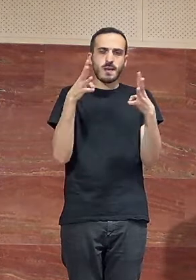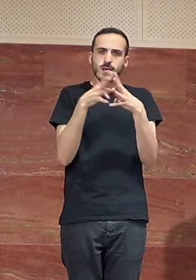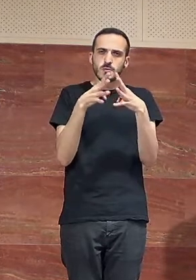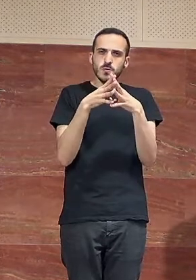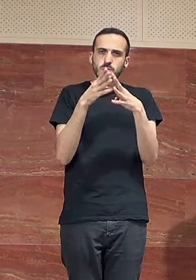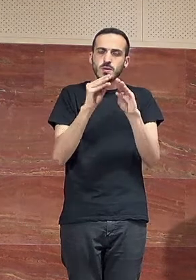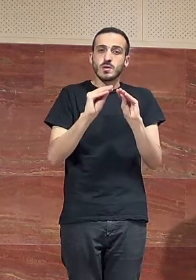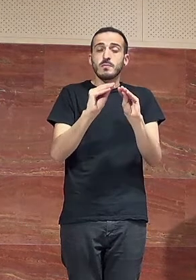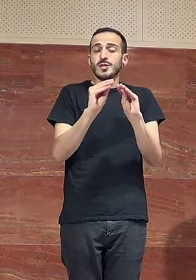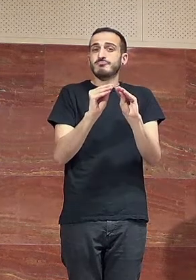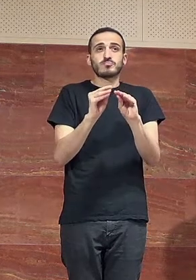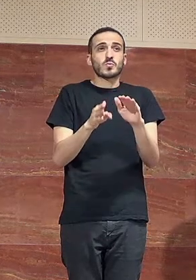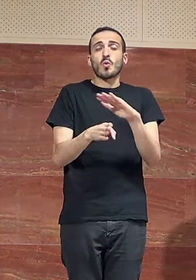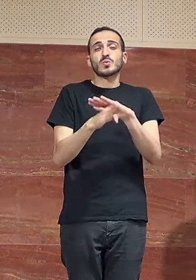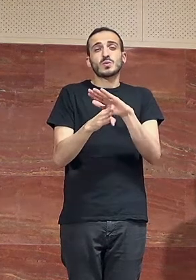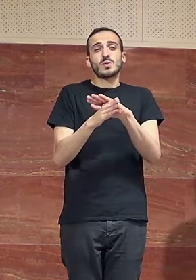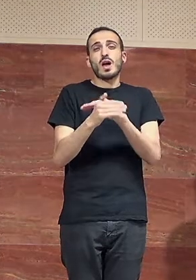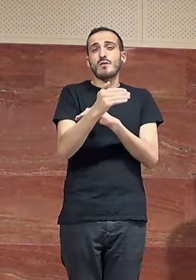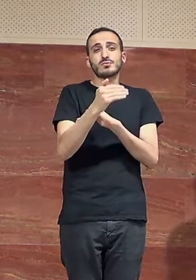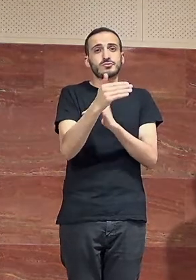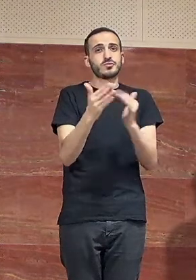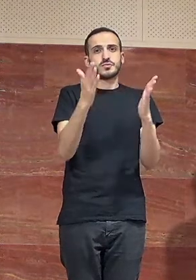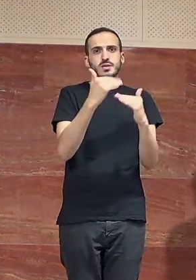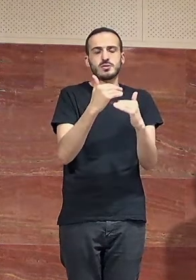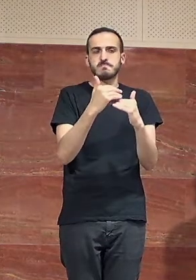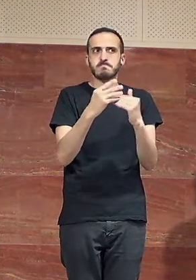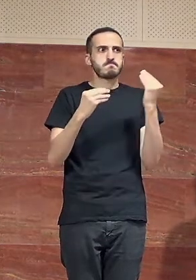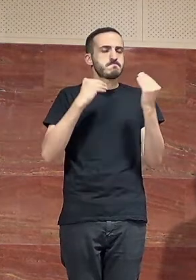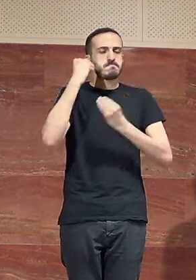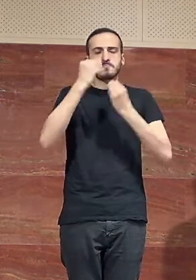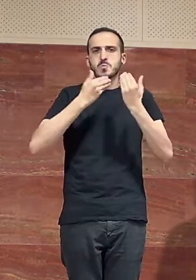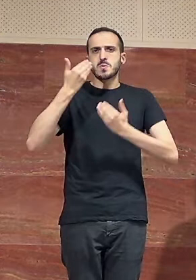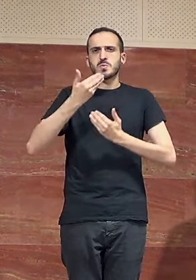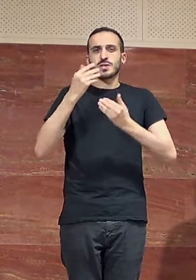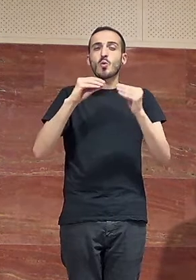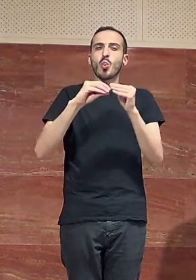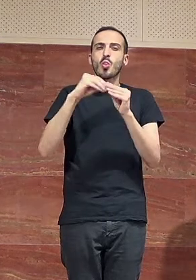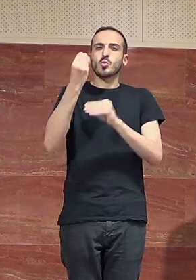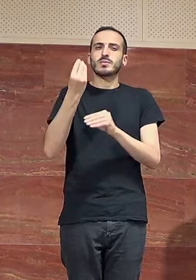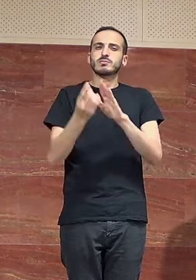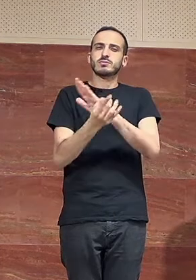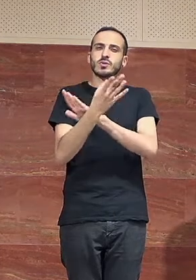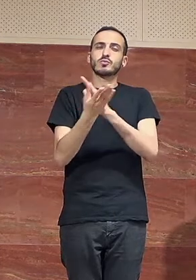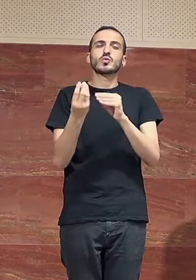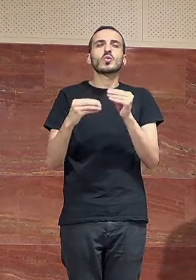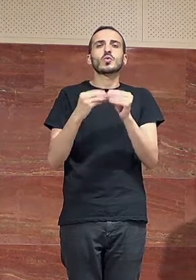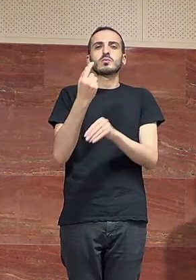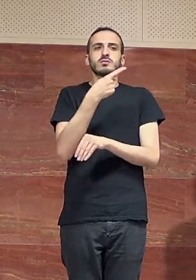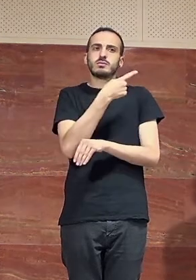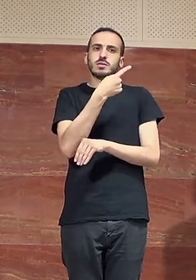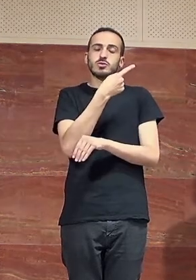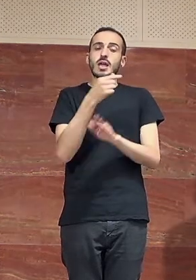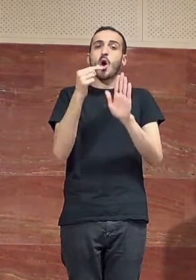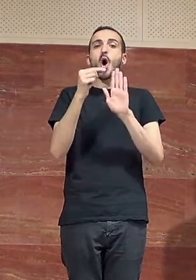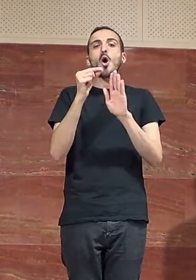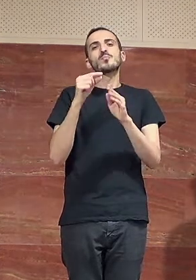ninguna continuidad. Entonces, pensamos que era imprescindible generar un documento y se planteó este documento, que tenía estos